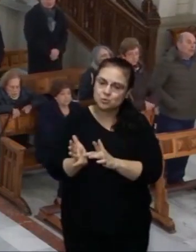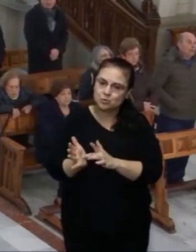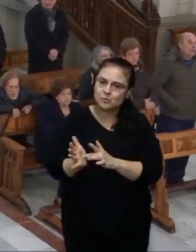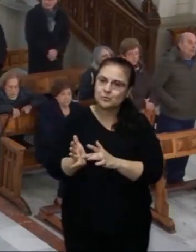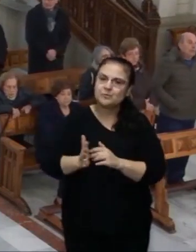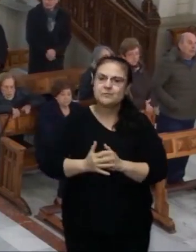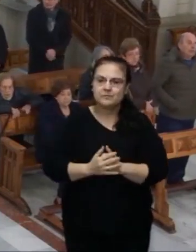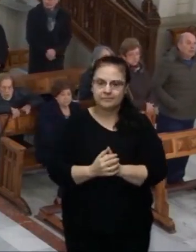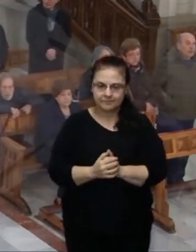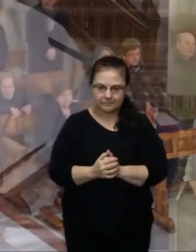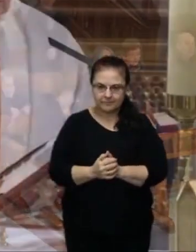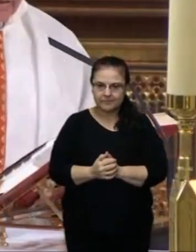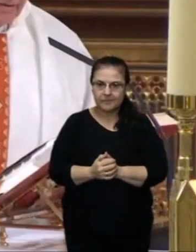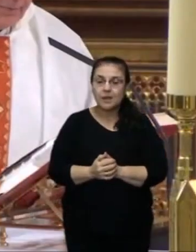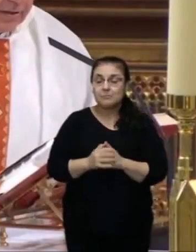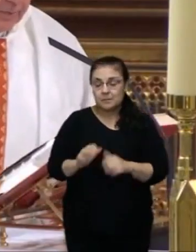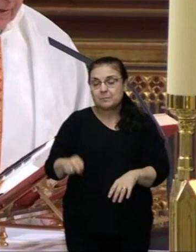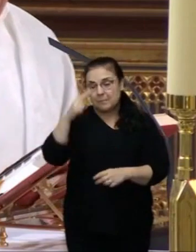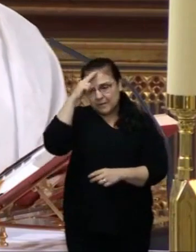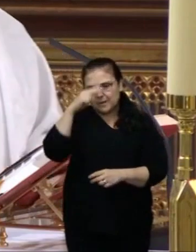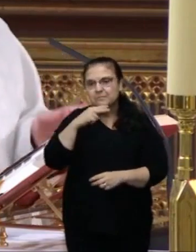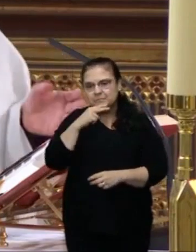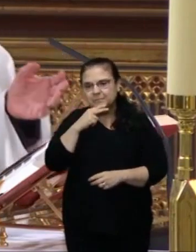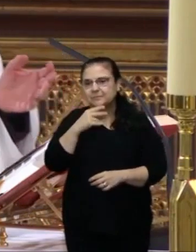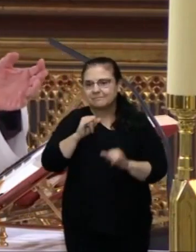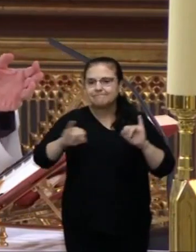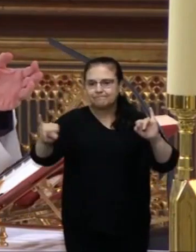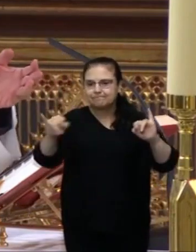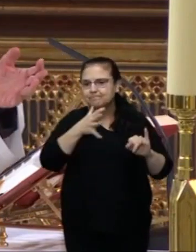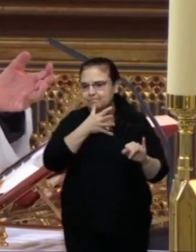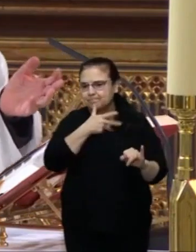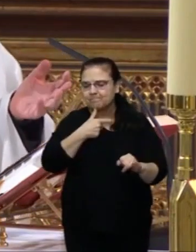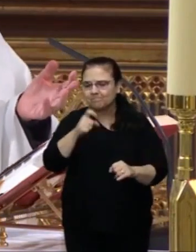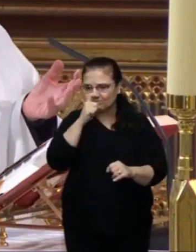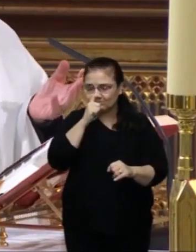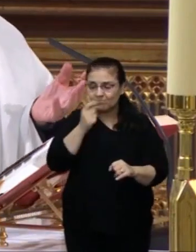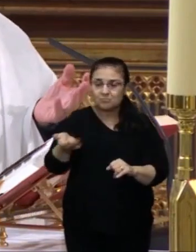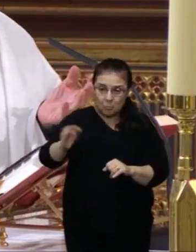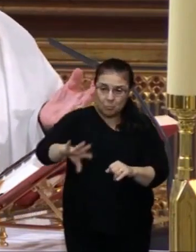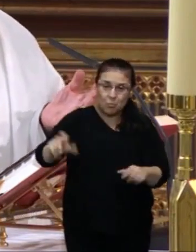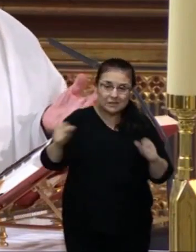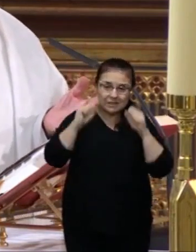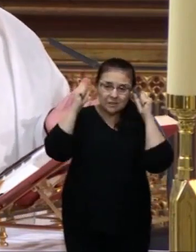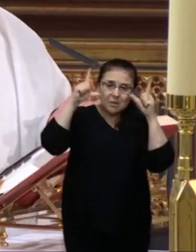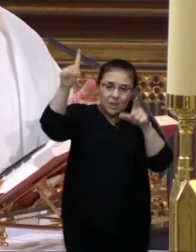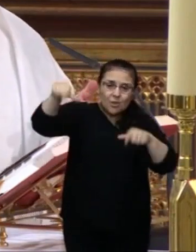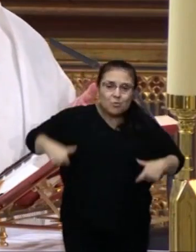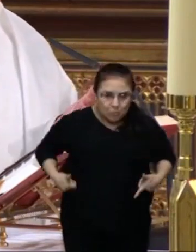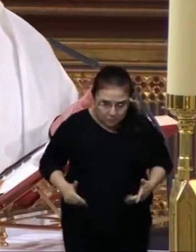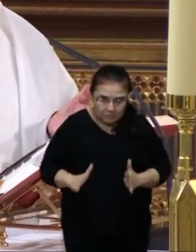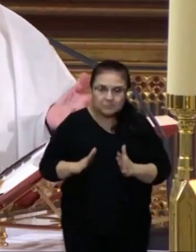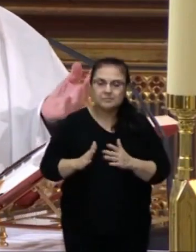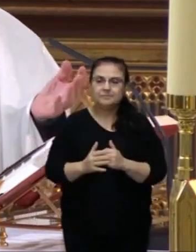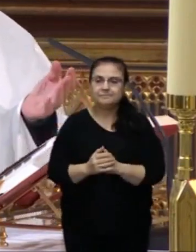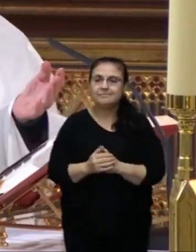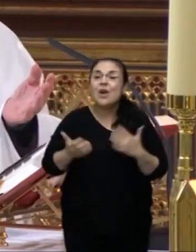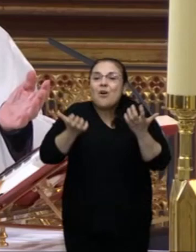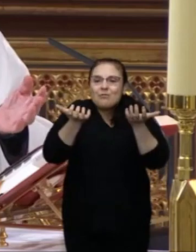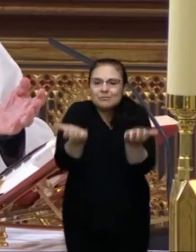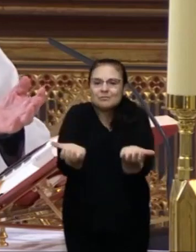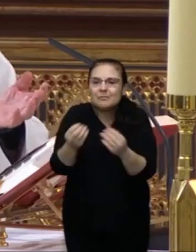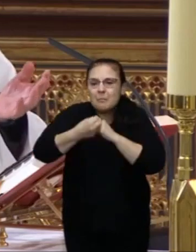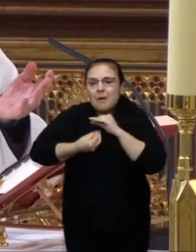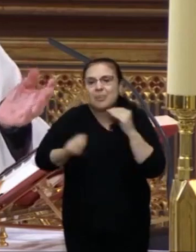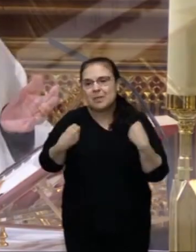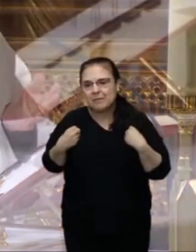Ven, Señor Jesús. Así pues, Padre, al celebrar ahora el memorial de la muerte y resurrección de tu Hijo, te ofrecemos el